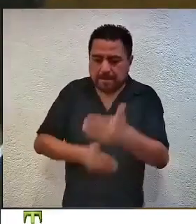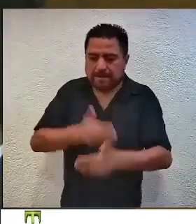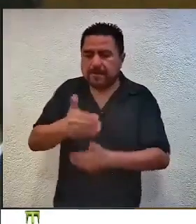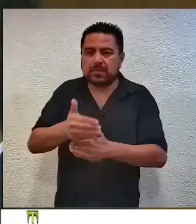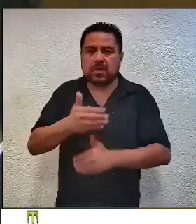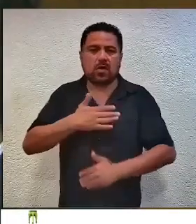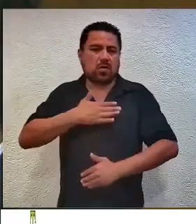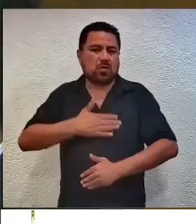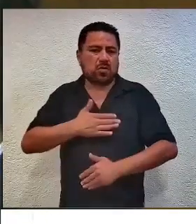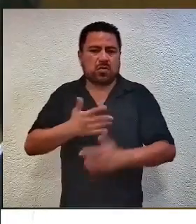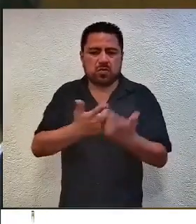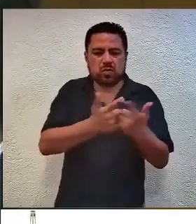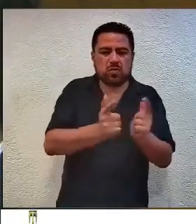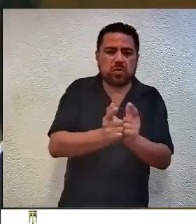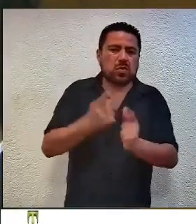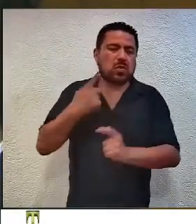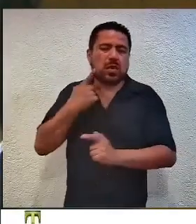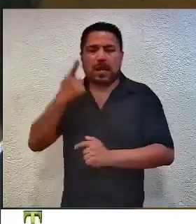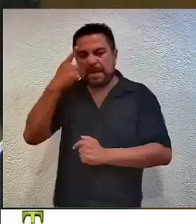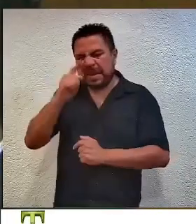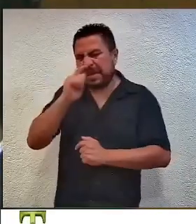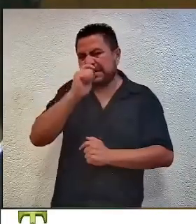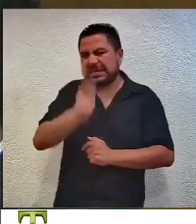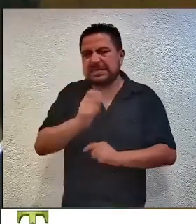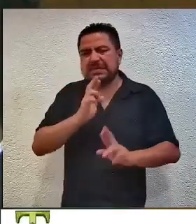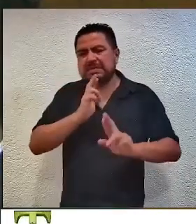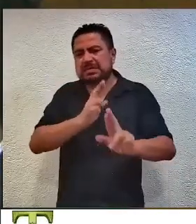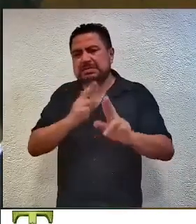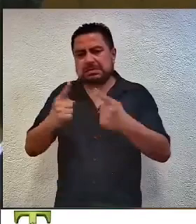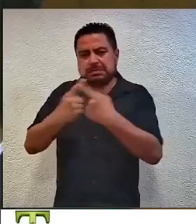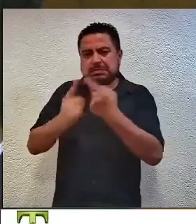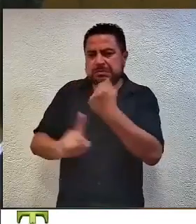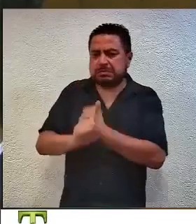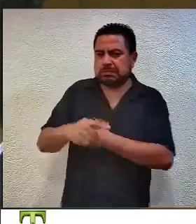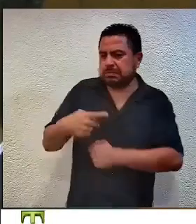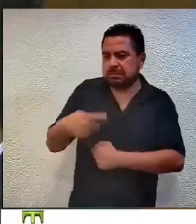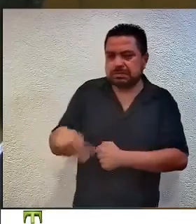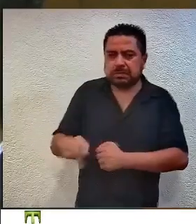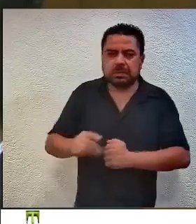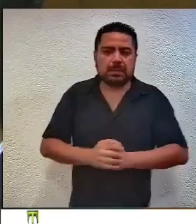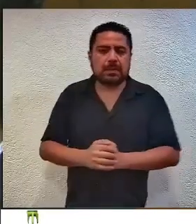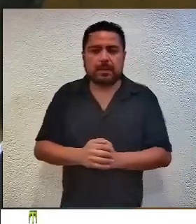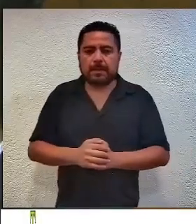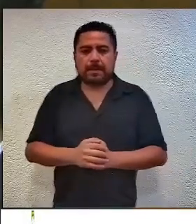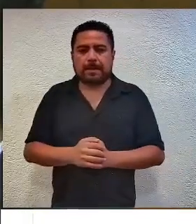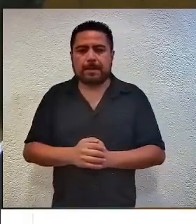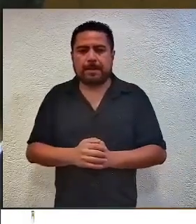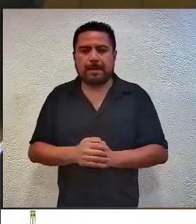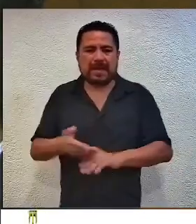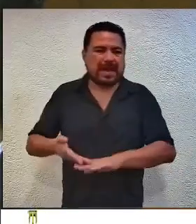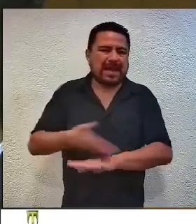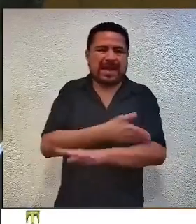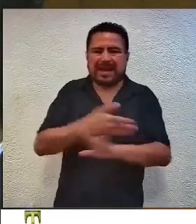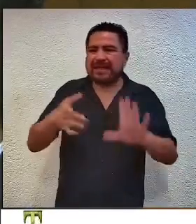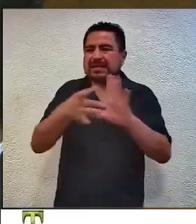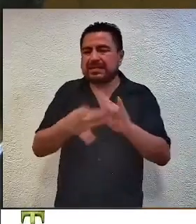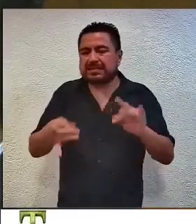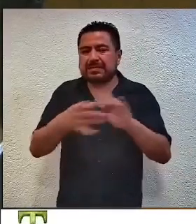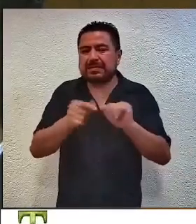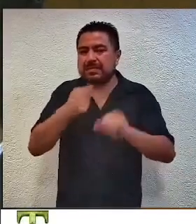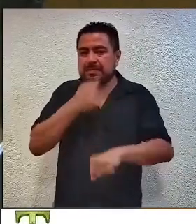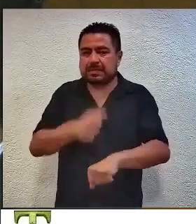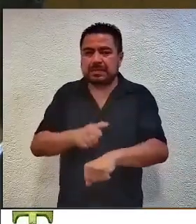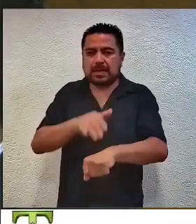justicia intrapartidaria para resolver sus controversias. De lo anterior, entonces, se